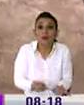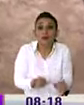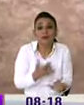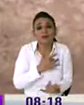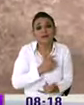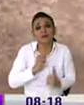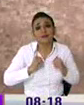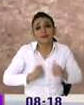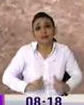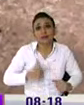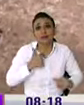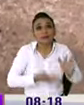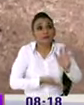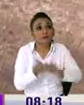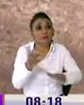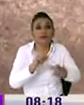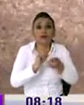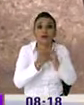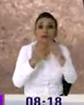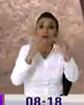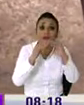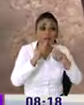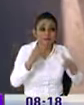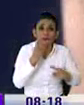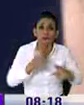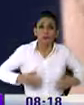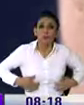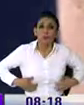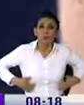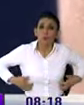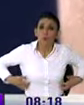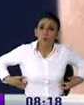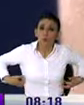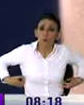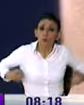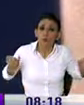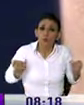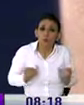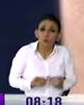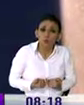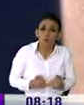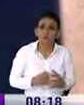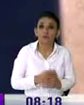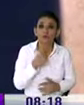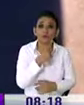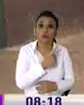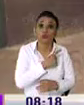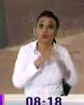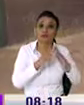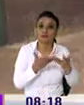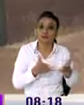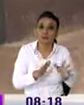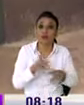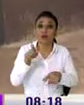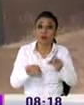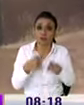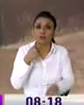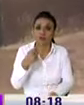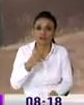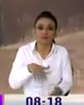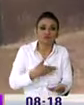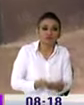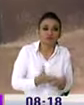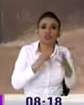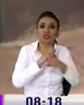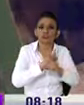tristeza porque mire, están pero ya en los huesos. Mientras unos dicen que los dueños de casa no viven ahí, otros aseguran que llegan solo por